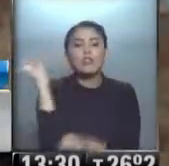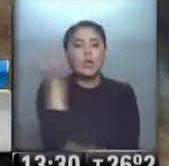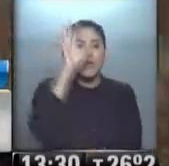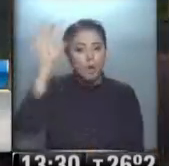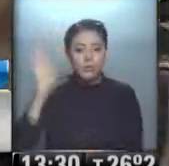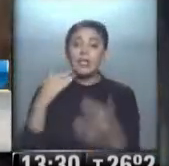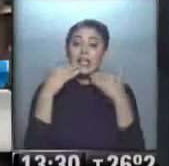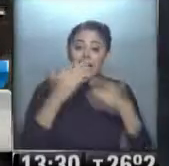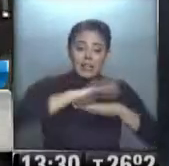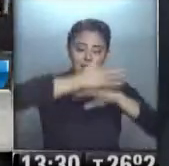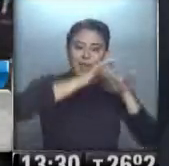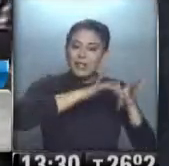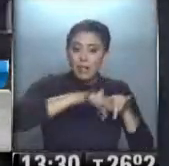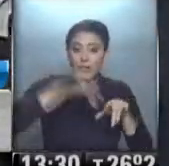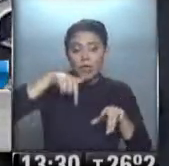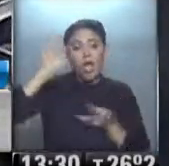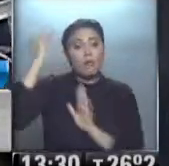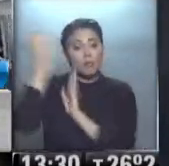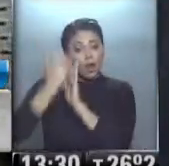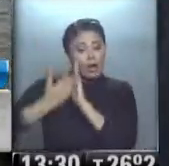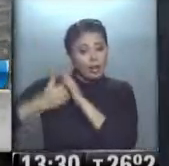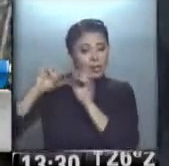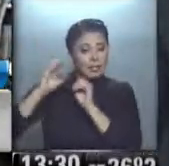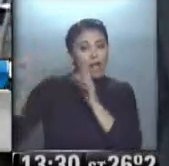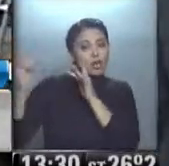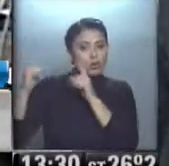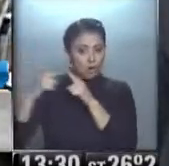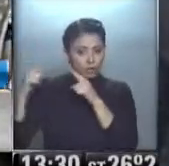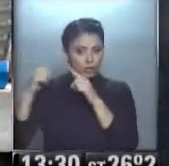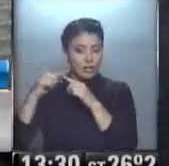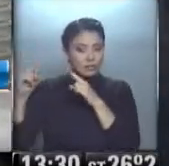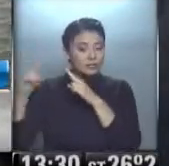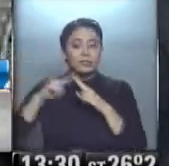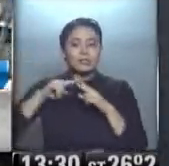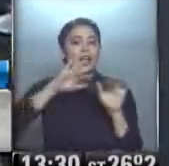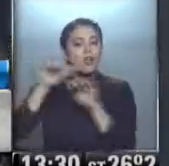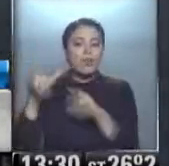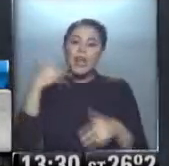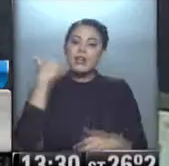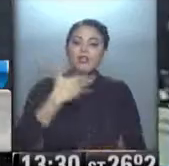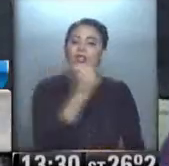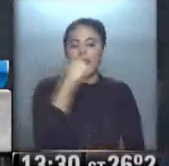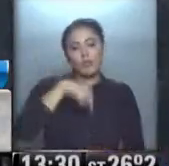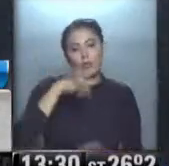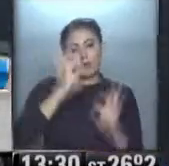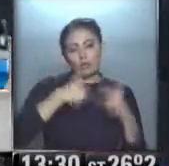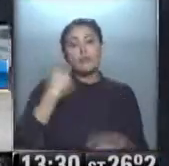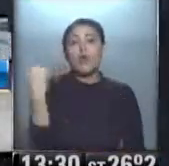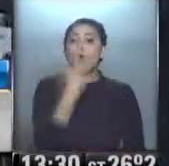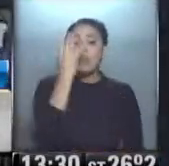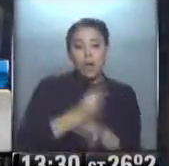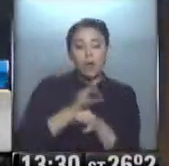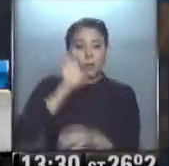través de las netbooks del programa conectar igualdad han logrado estas experiencias y estos proyectos por eso ya estamos con una de las escuelas que ha venido de la